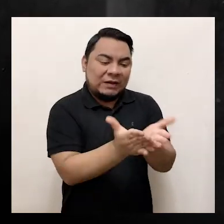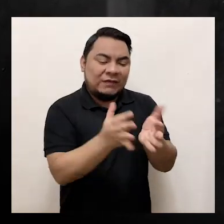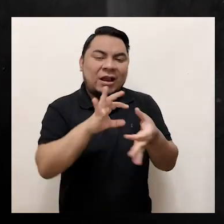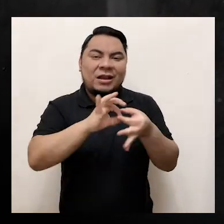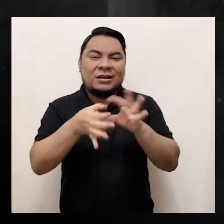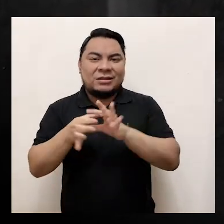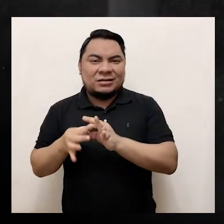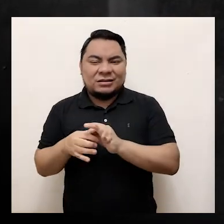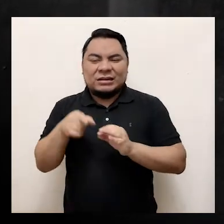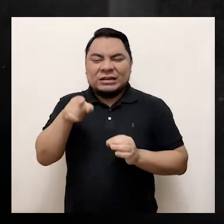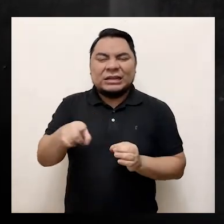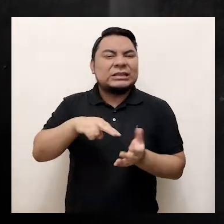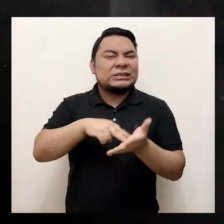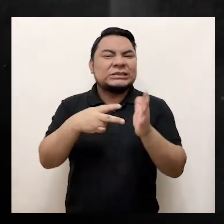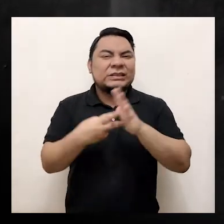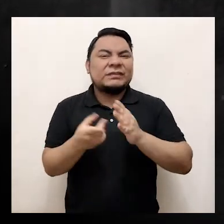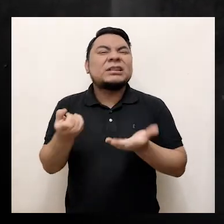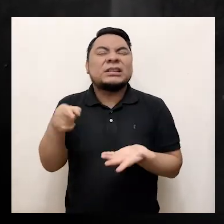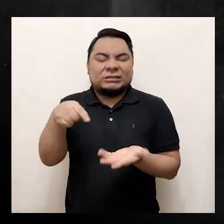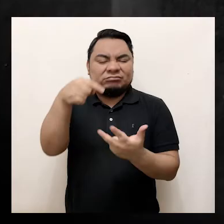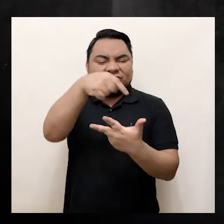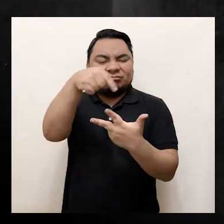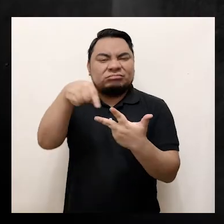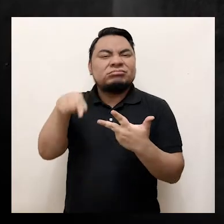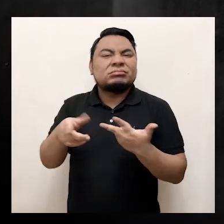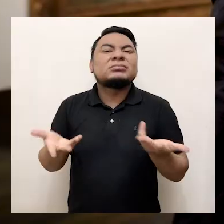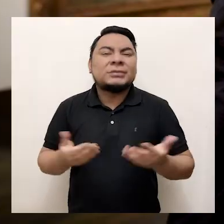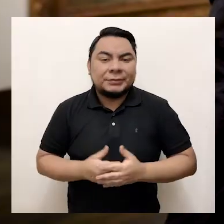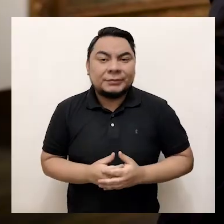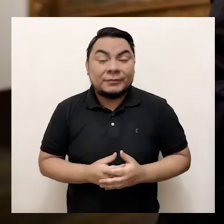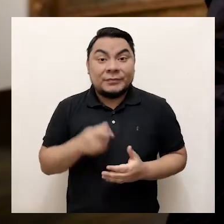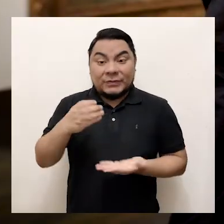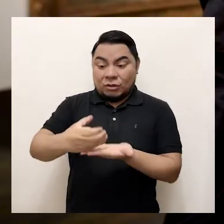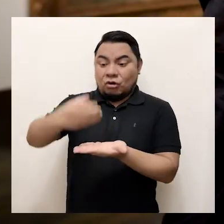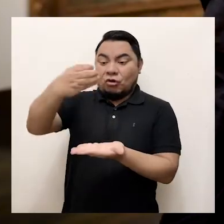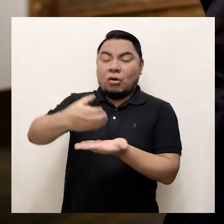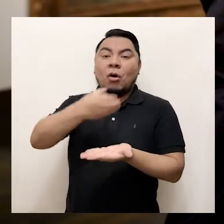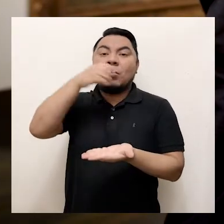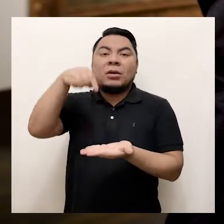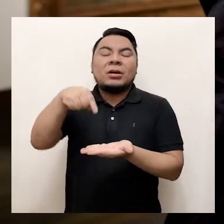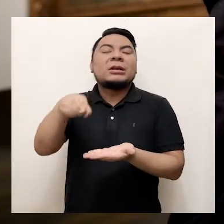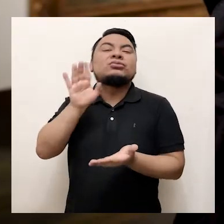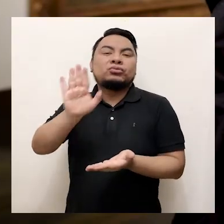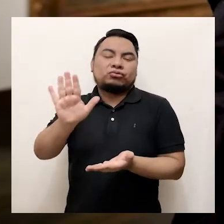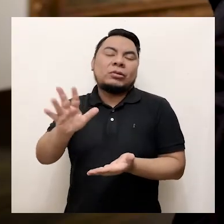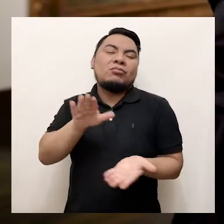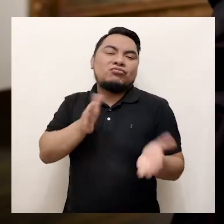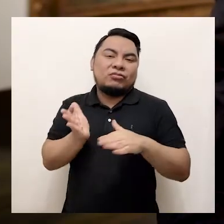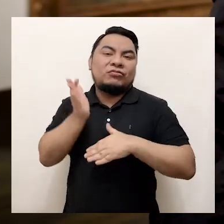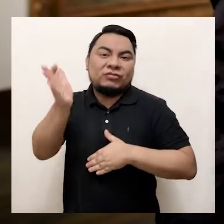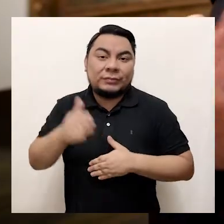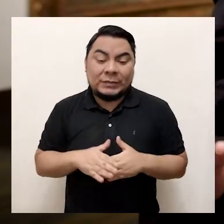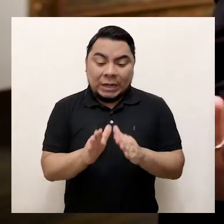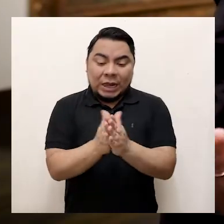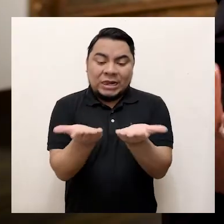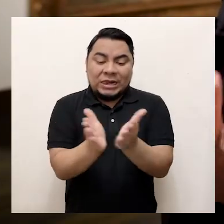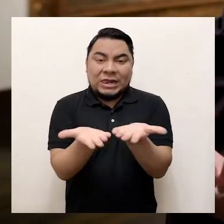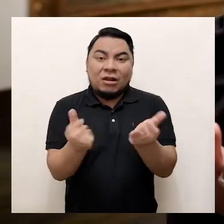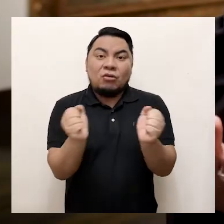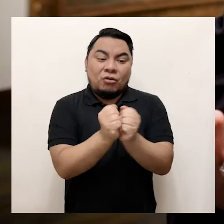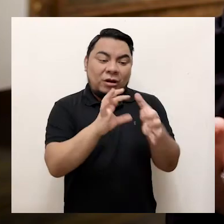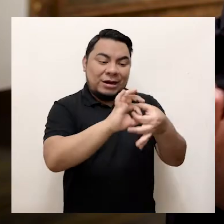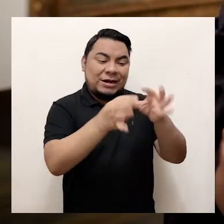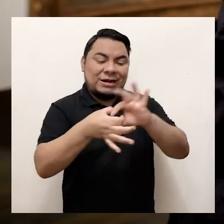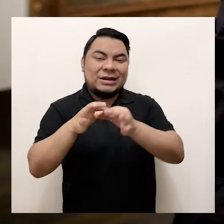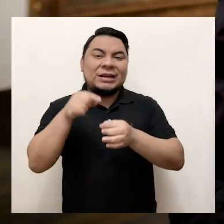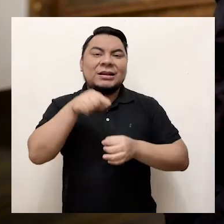cadenas. ¿Qué creen que simbolizan estos objetos? Mientras la copa representa su destino, el libro abierto con